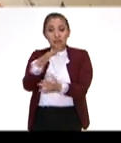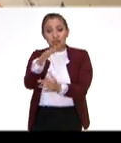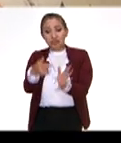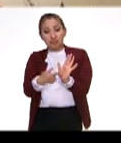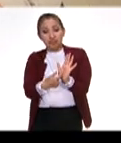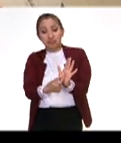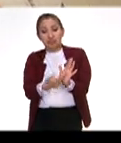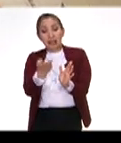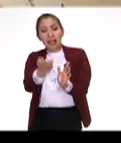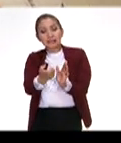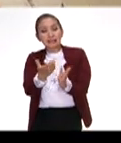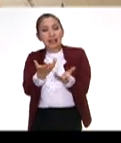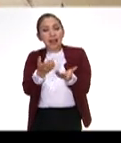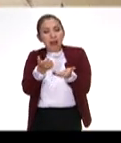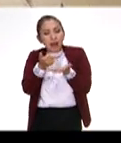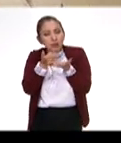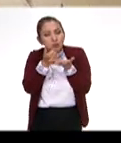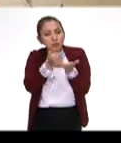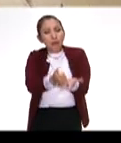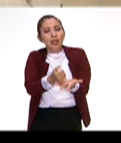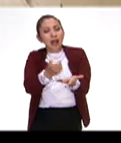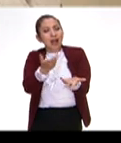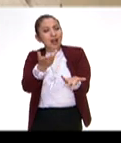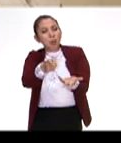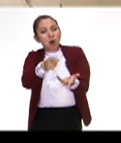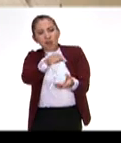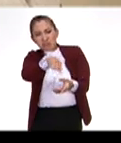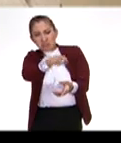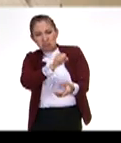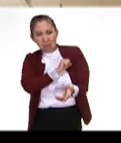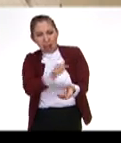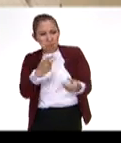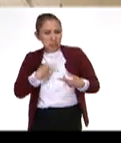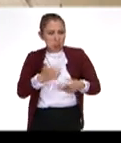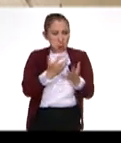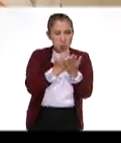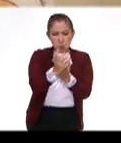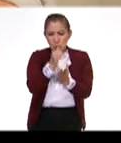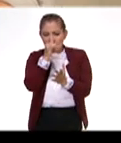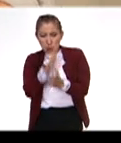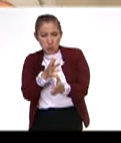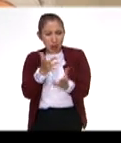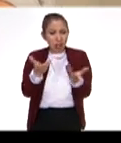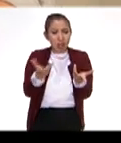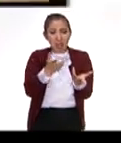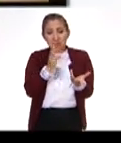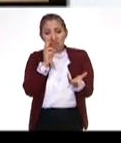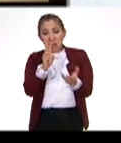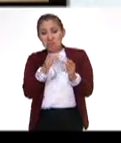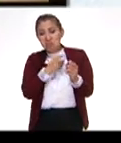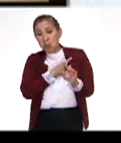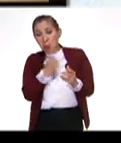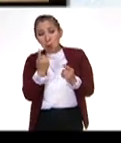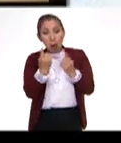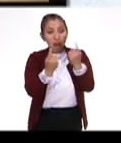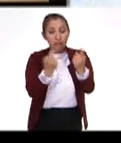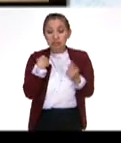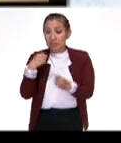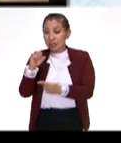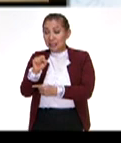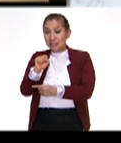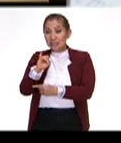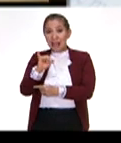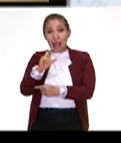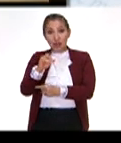todas luces este antídoto contra la barbarie y contra la desolación. No son sicarios